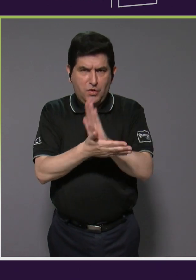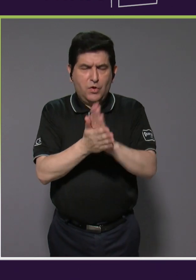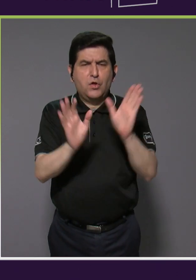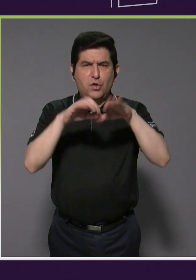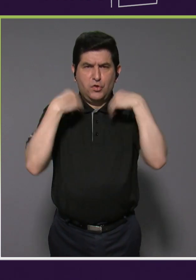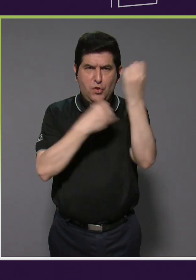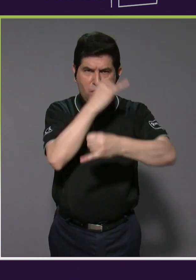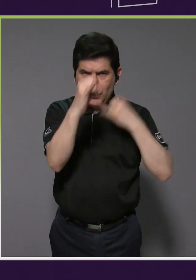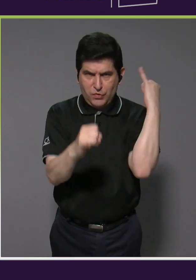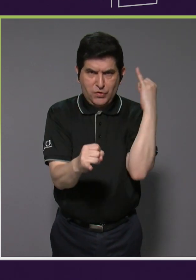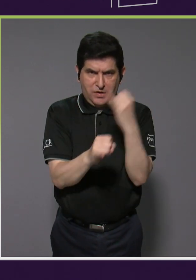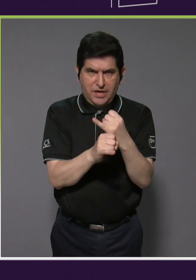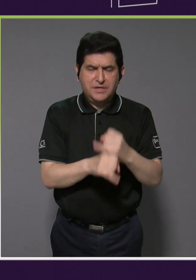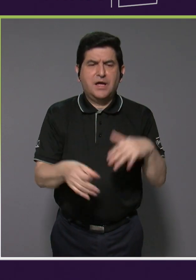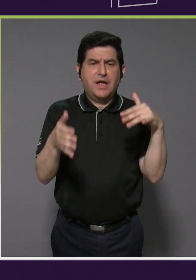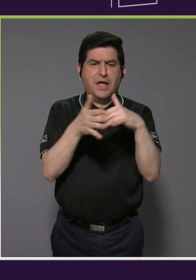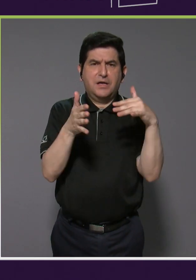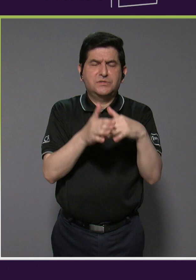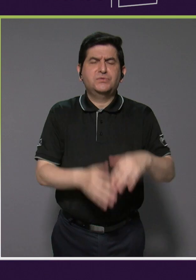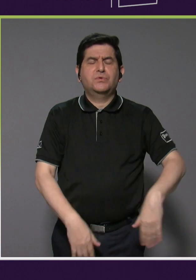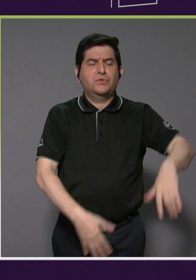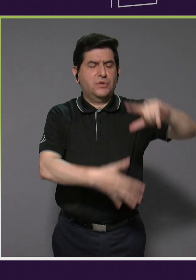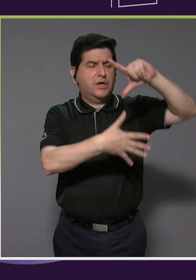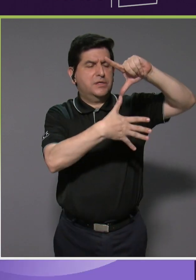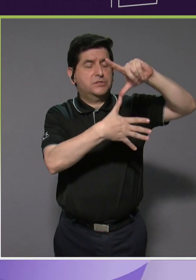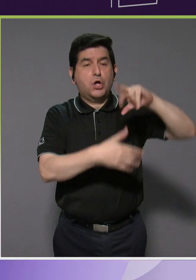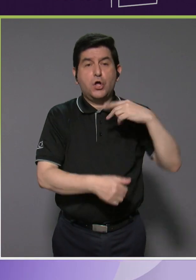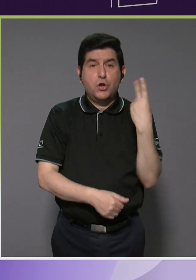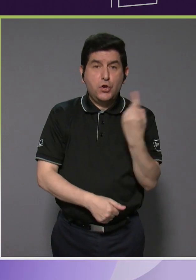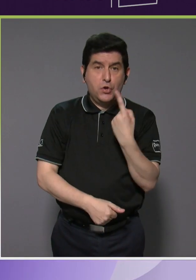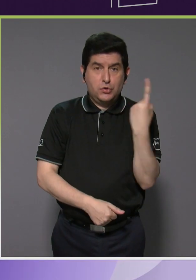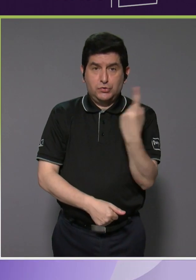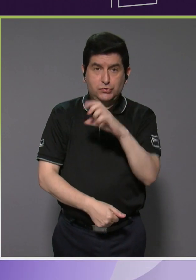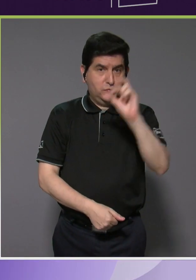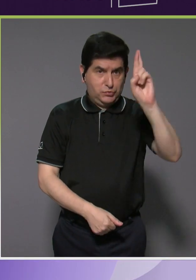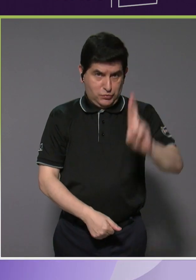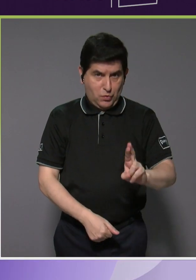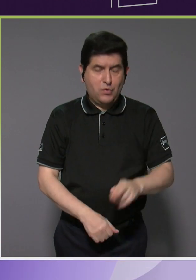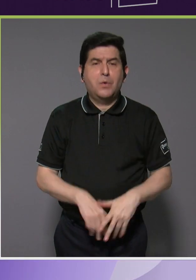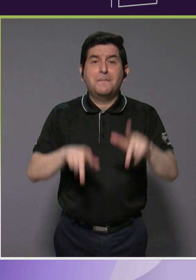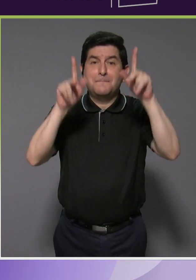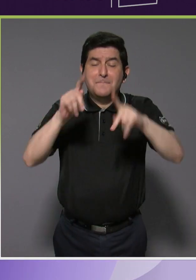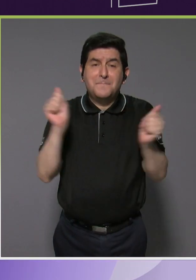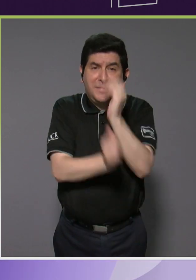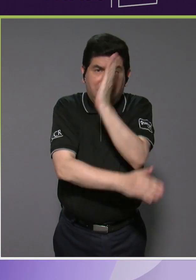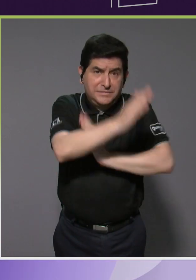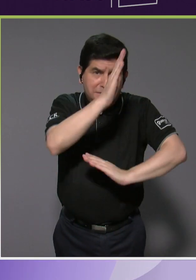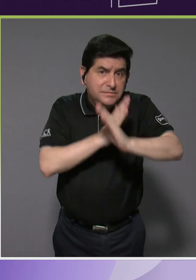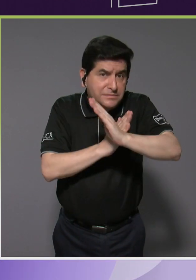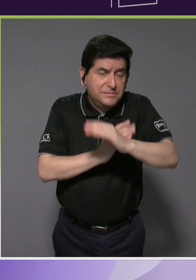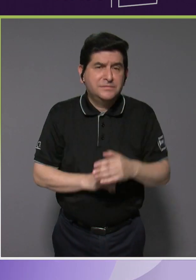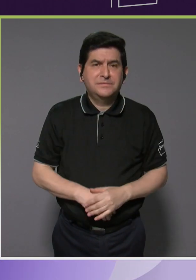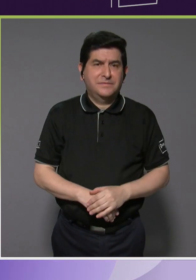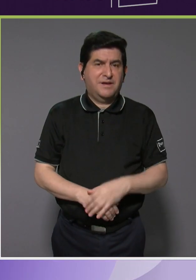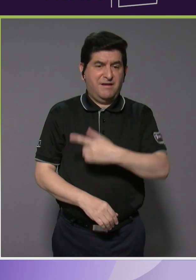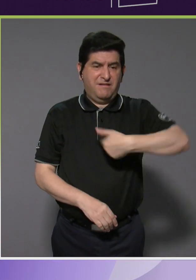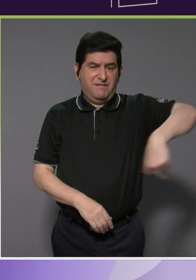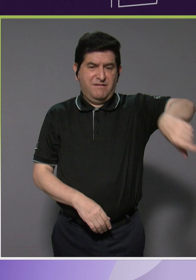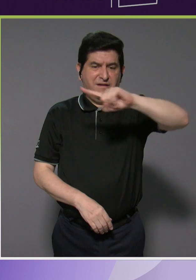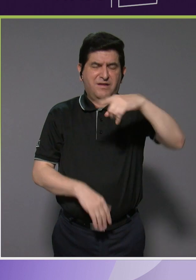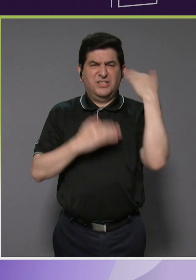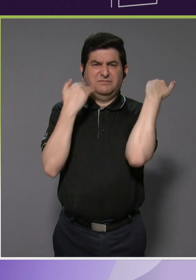organismos internacionales de estudios en América Latina, no solo en Costa Rica, las personas con discapacidad se encuentran